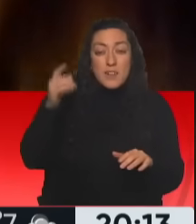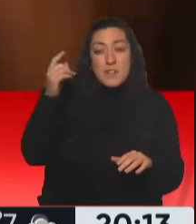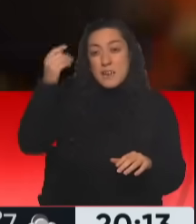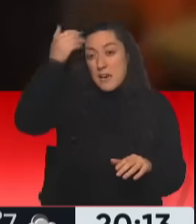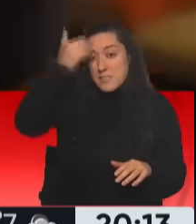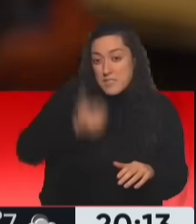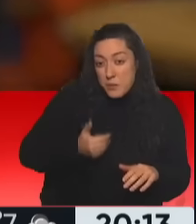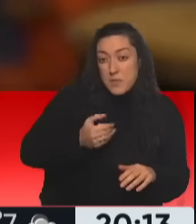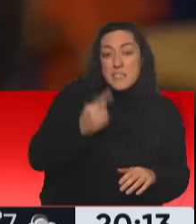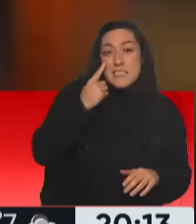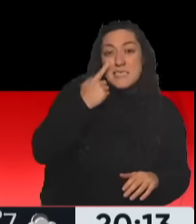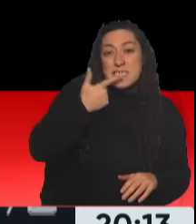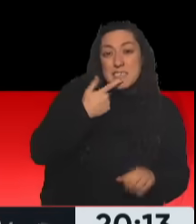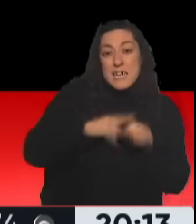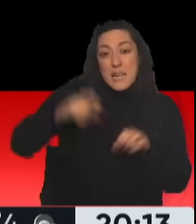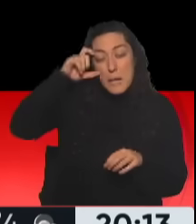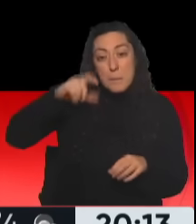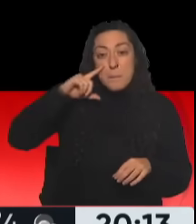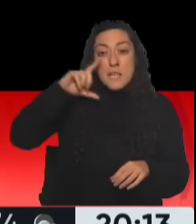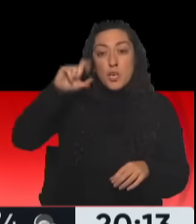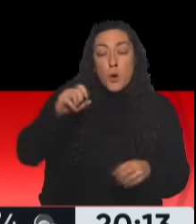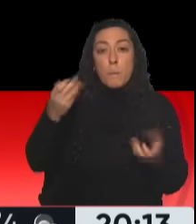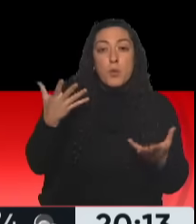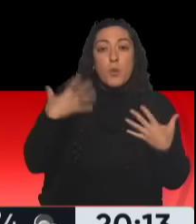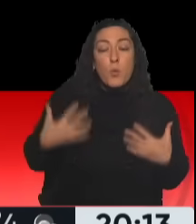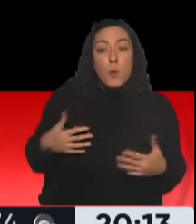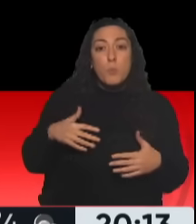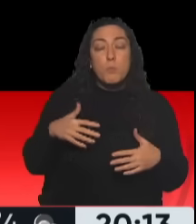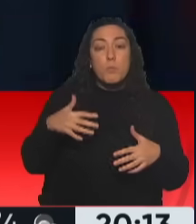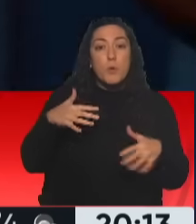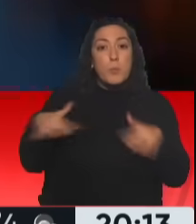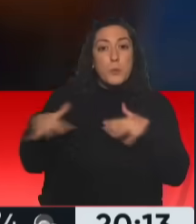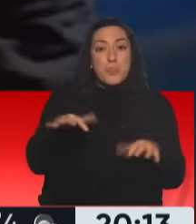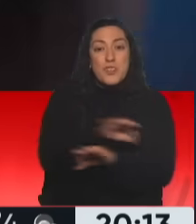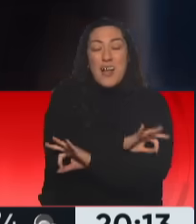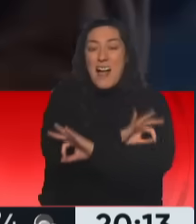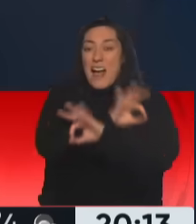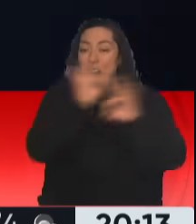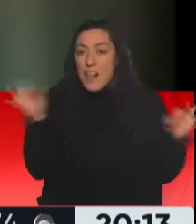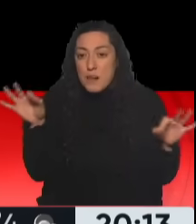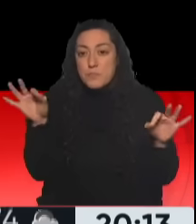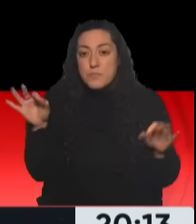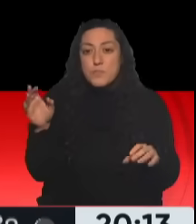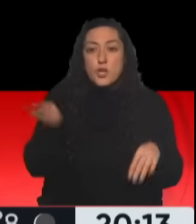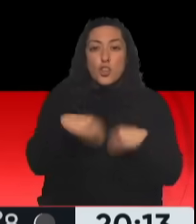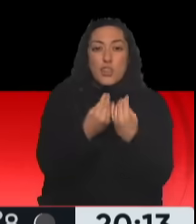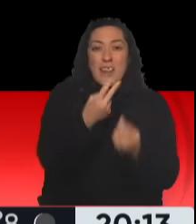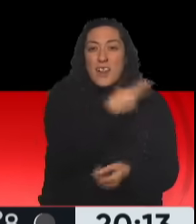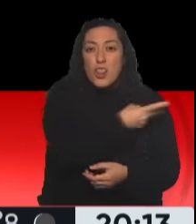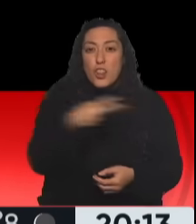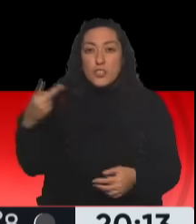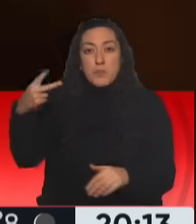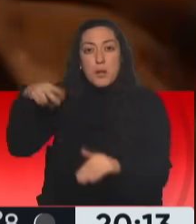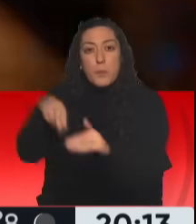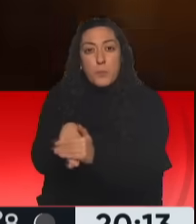cerebrovascular isquémico por la inmovilidad absoluta que ella tuvo en las últimas semanas. Claro. Tengamos en cuenta, estuvo 2 semanas en